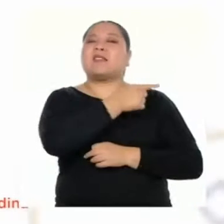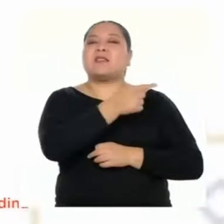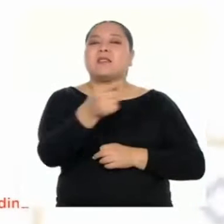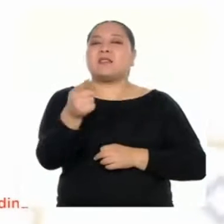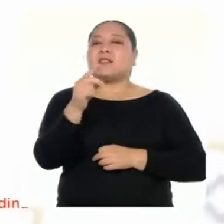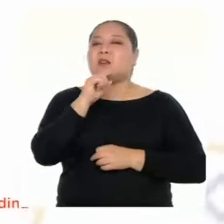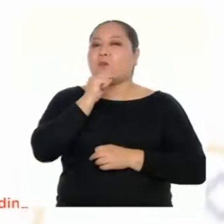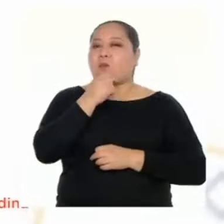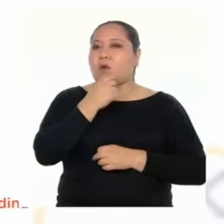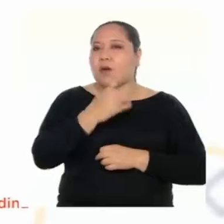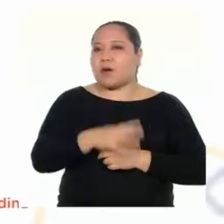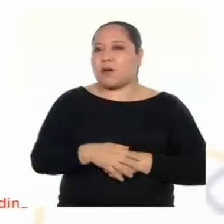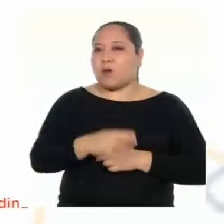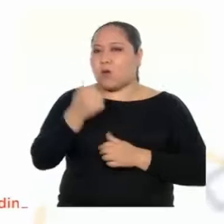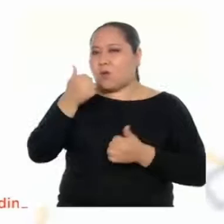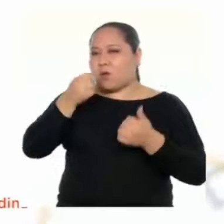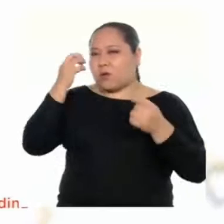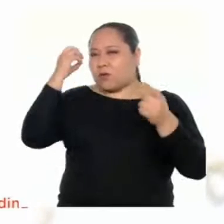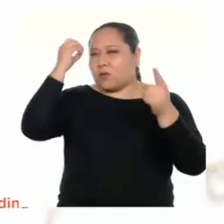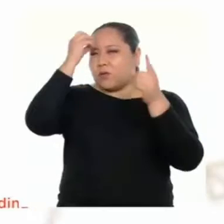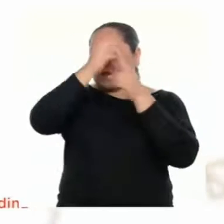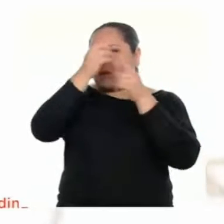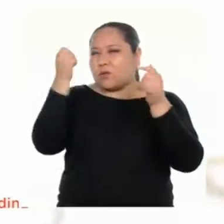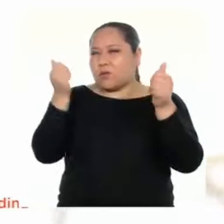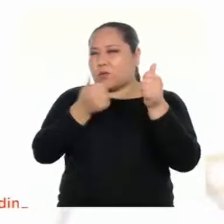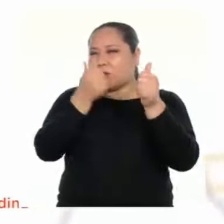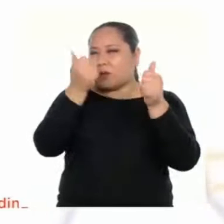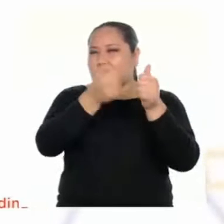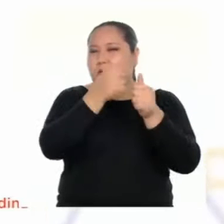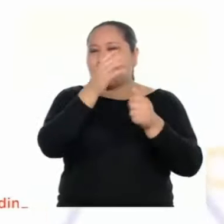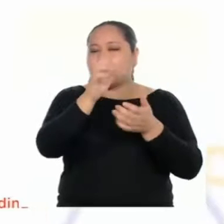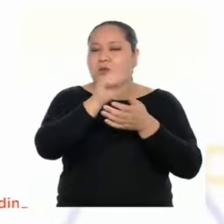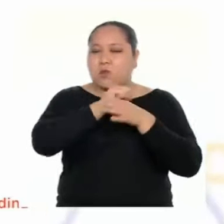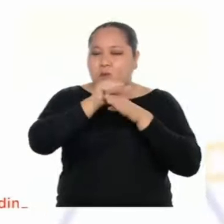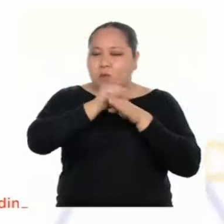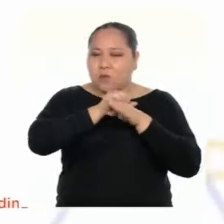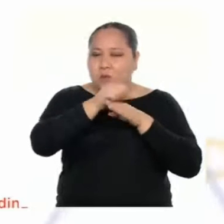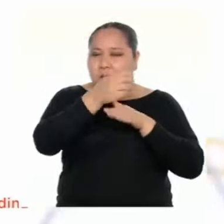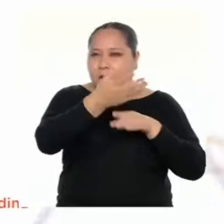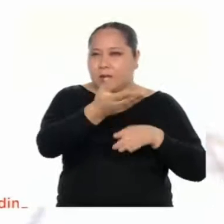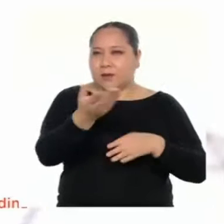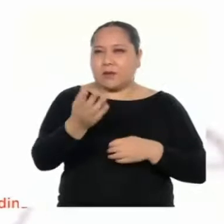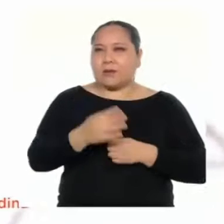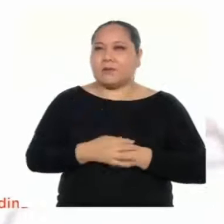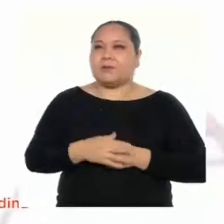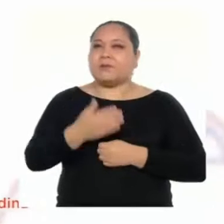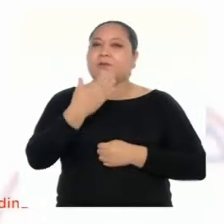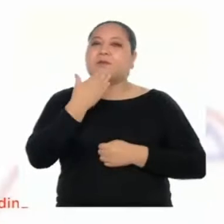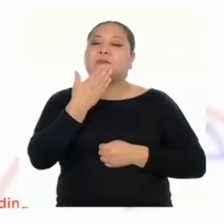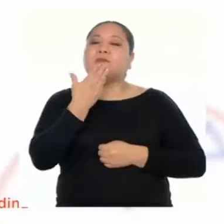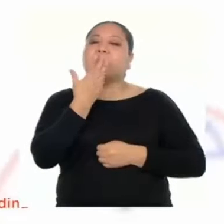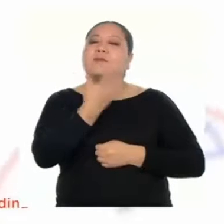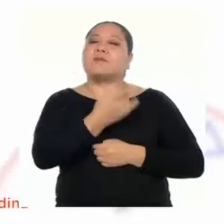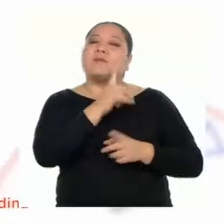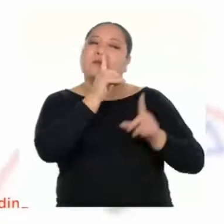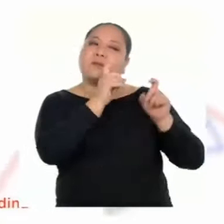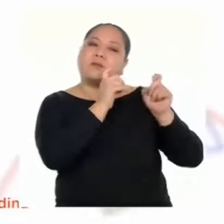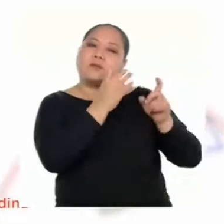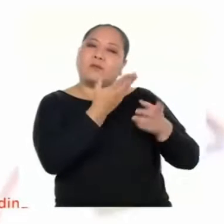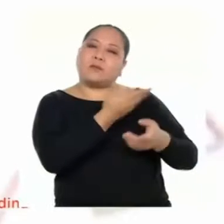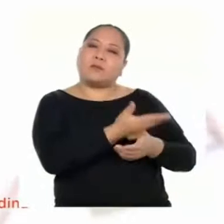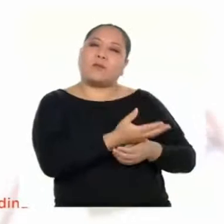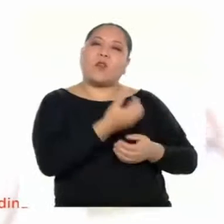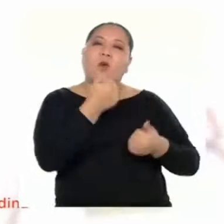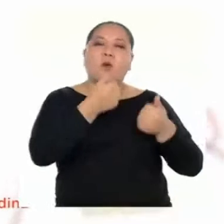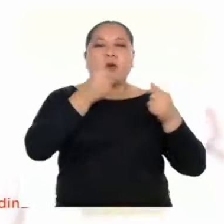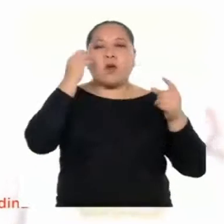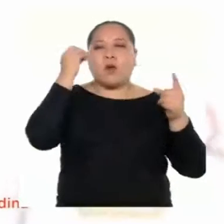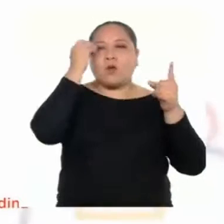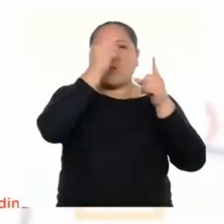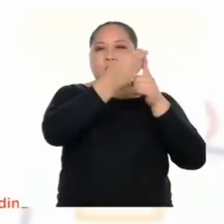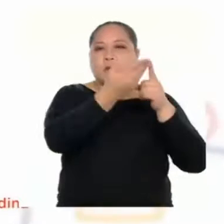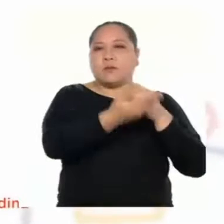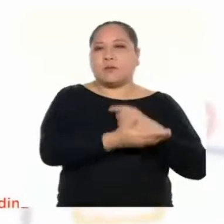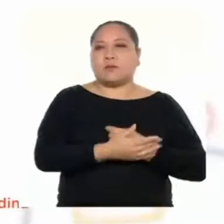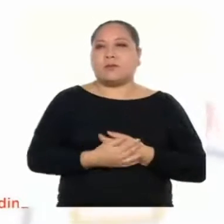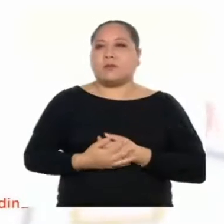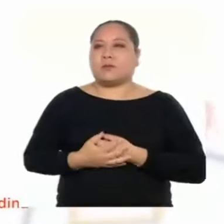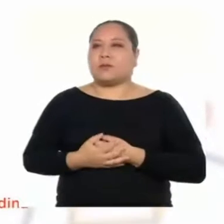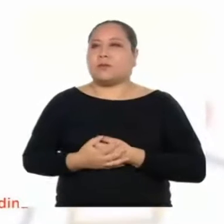esas mujeres, qué objetivos perseguían a través de sus prácticas, quiénes las consultaban y con qué